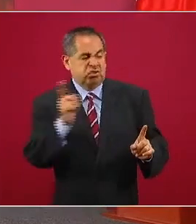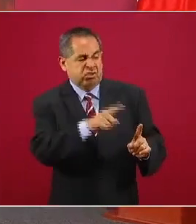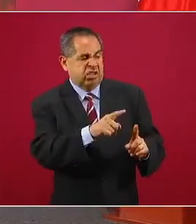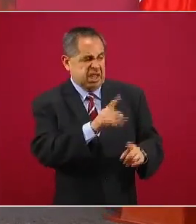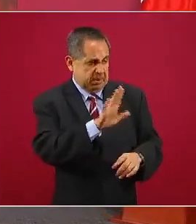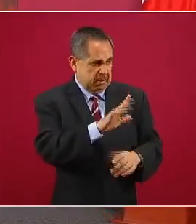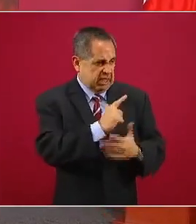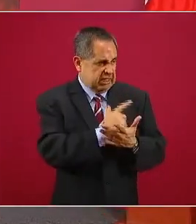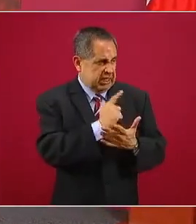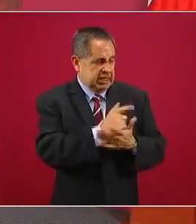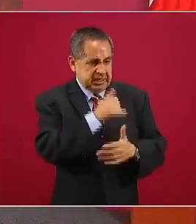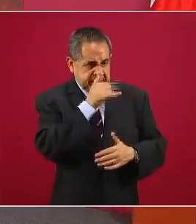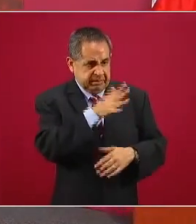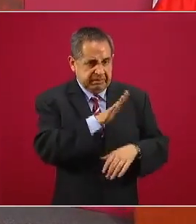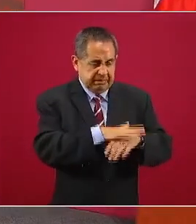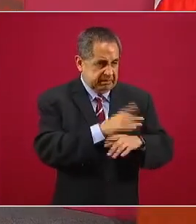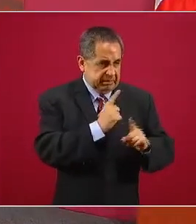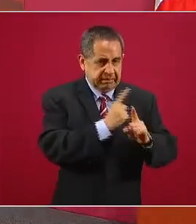se manifiestan